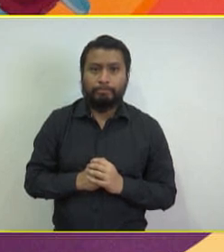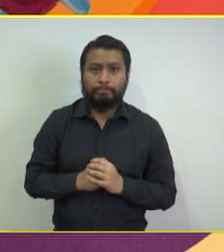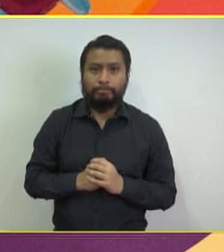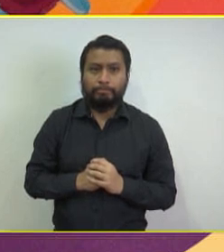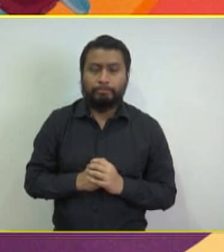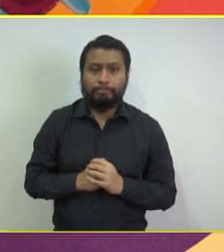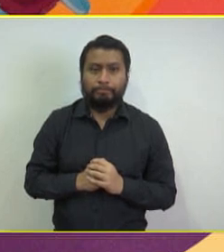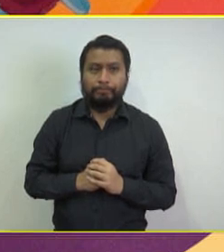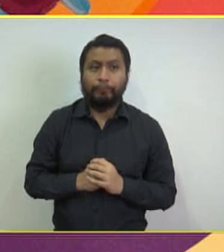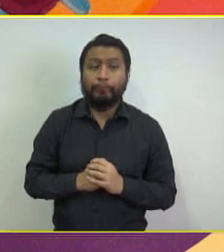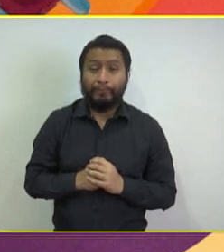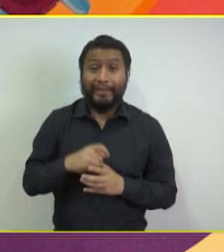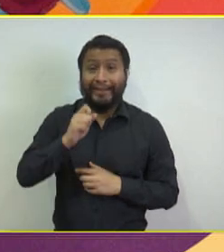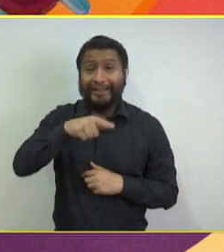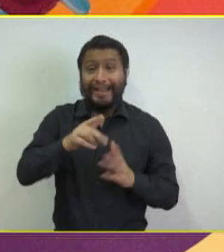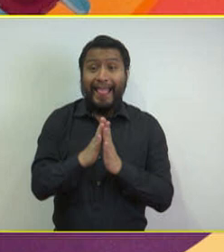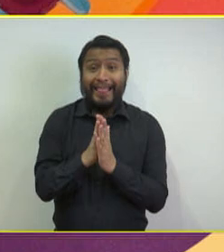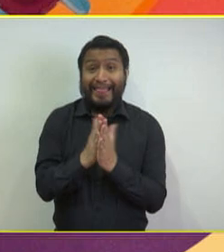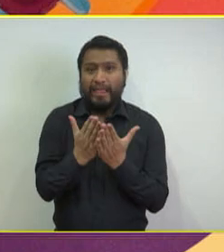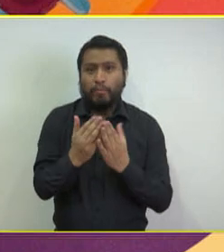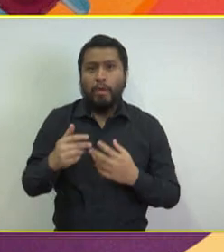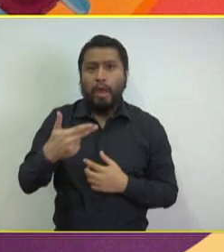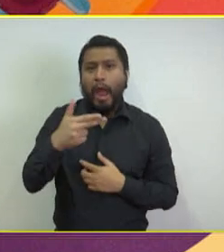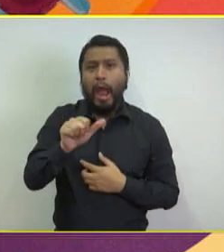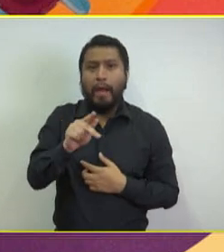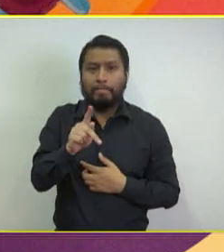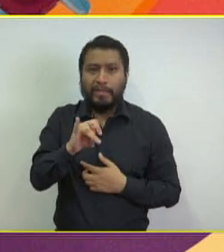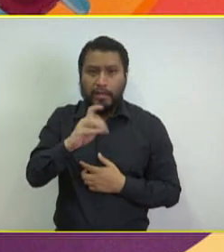Este es nuestro libro háptico.